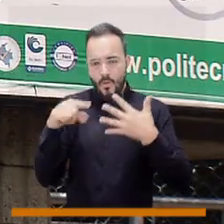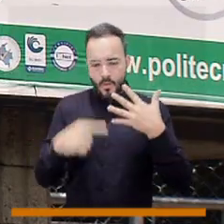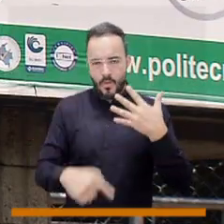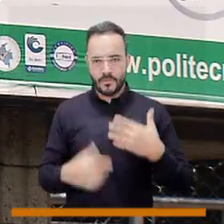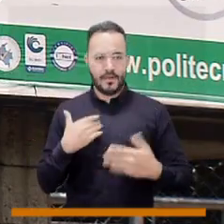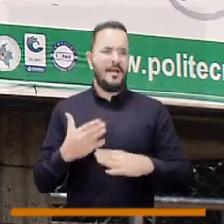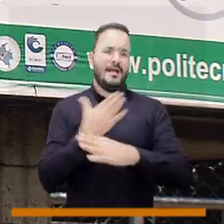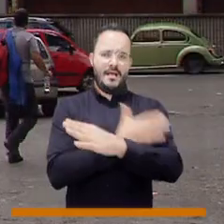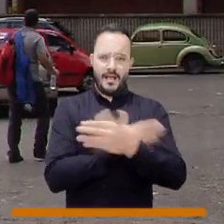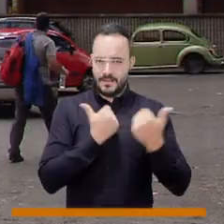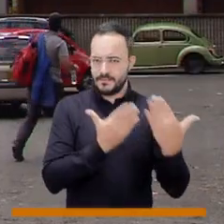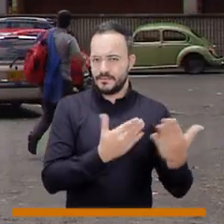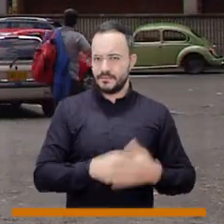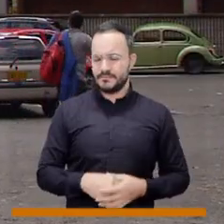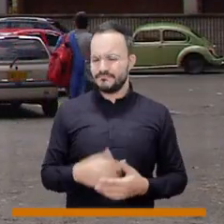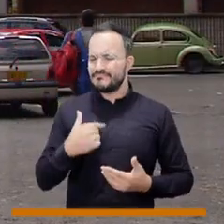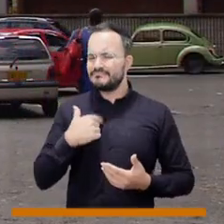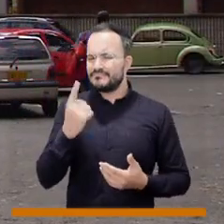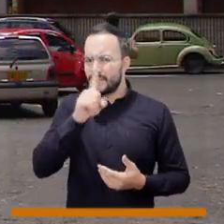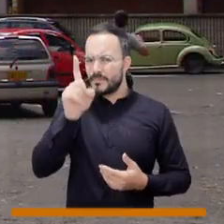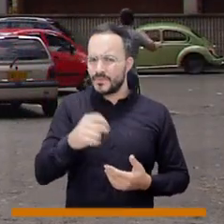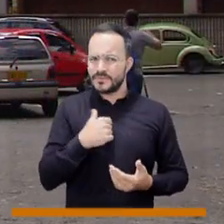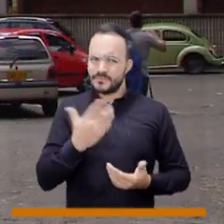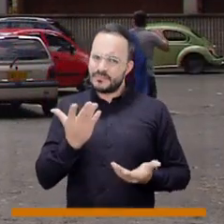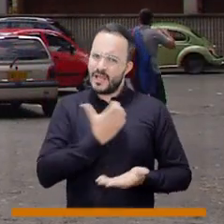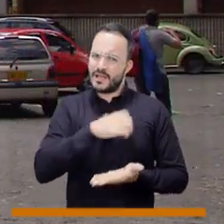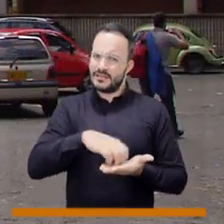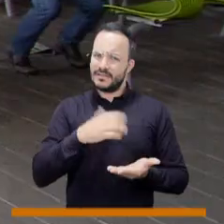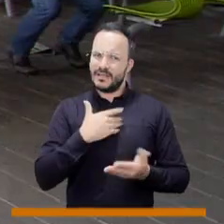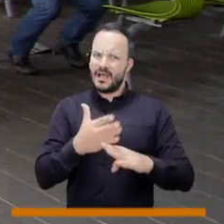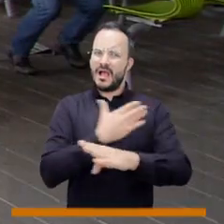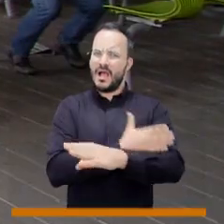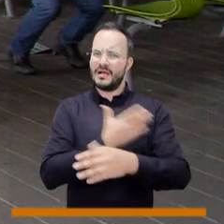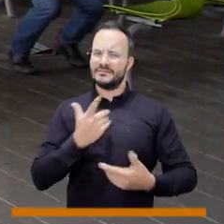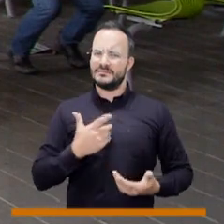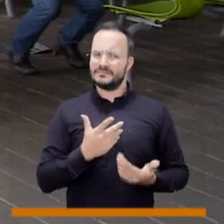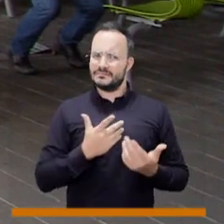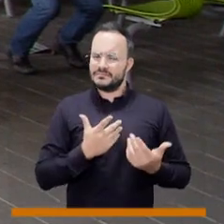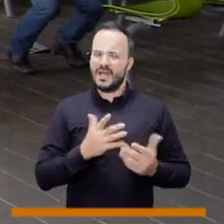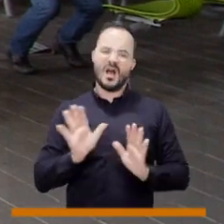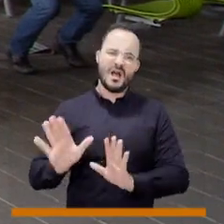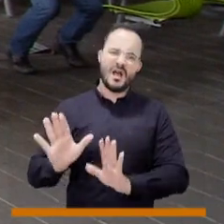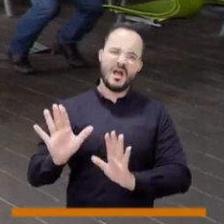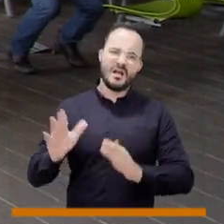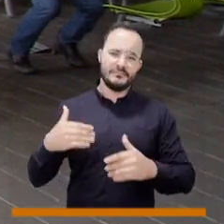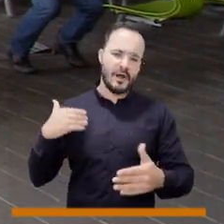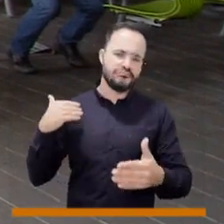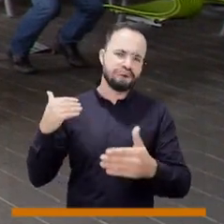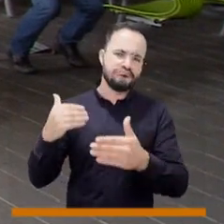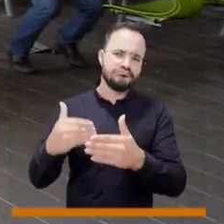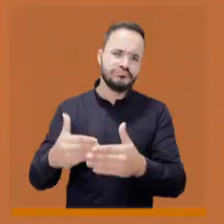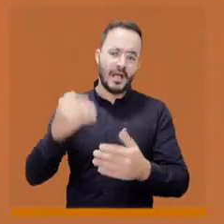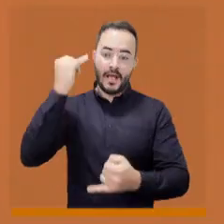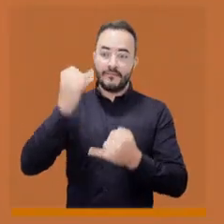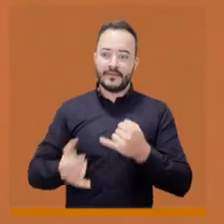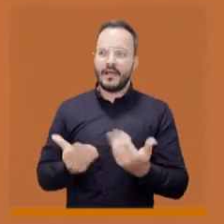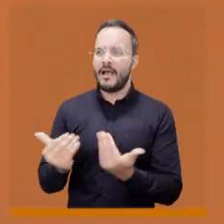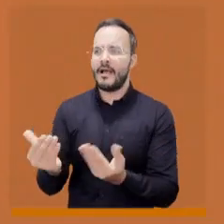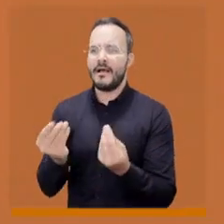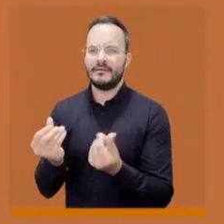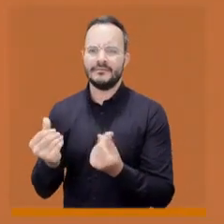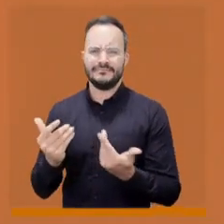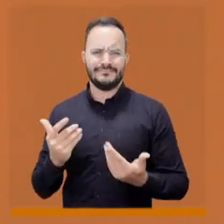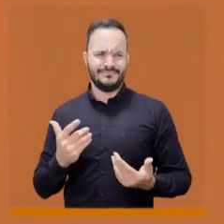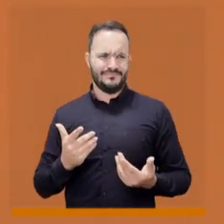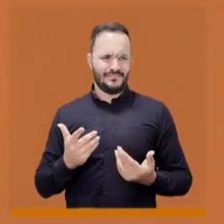ejemplo. Eso tuvieron que haberlo contemplado. Y la pregunta mía es, ¿por qué la administración dejó esos recursos tan importantes para la recta